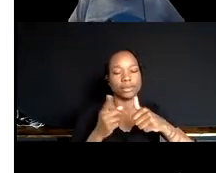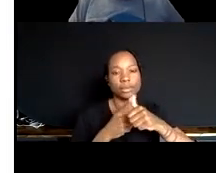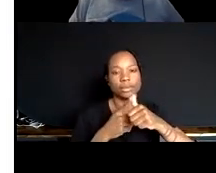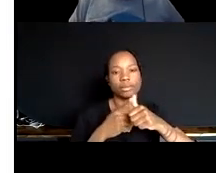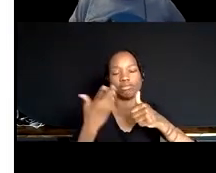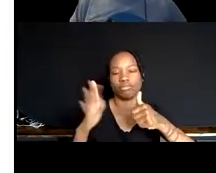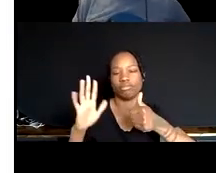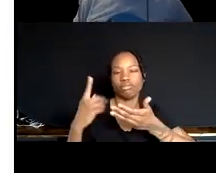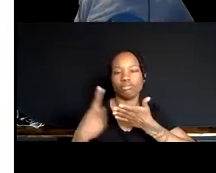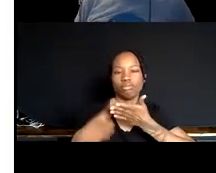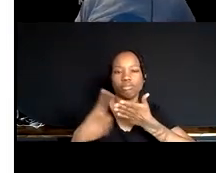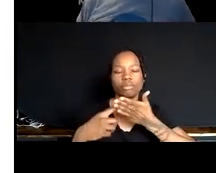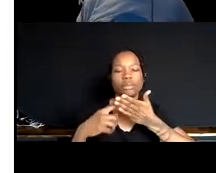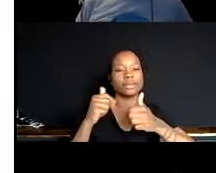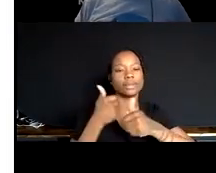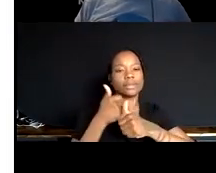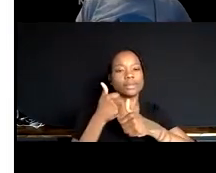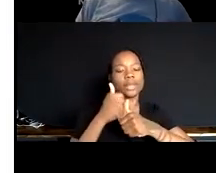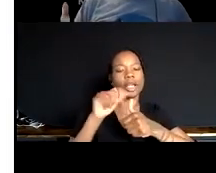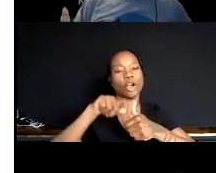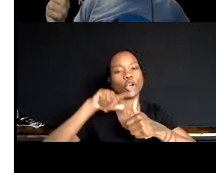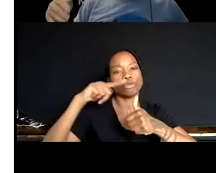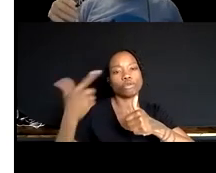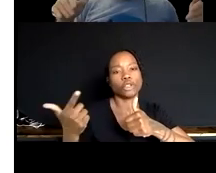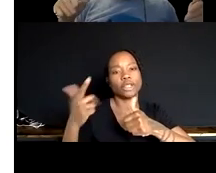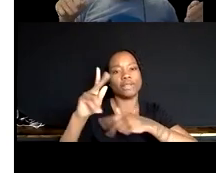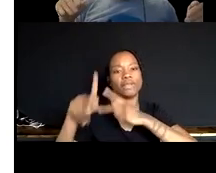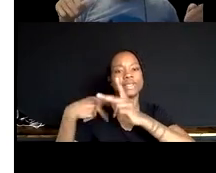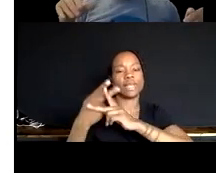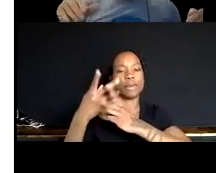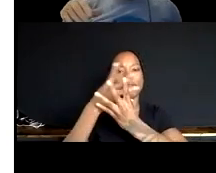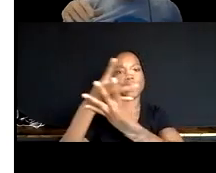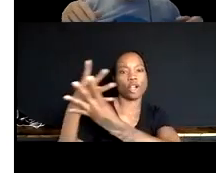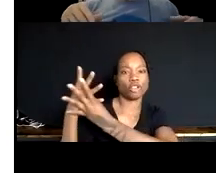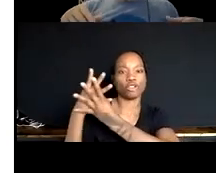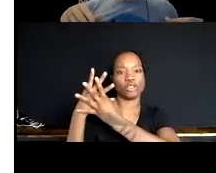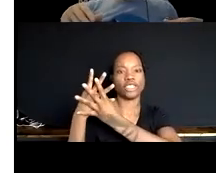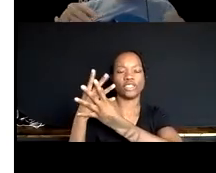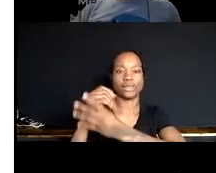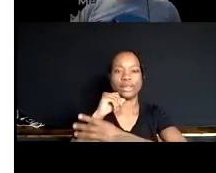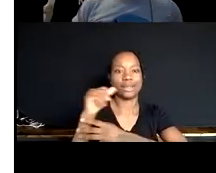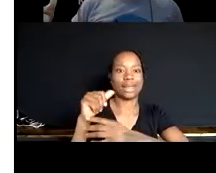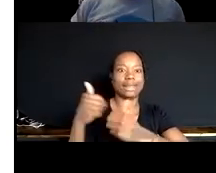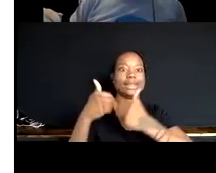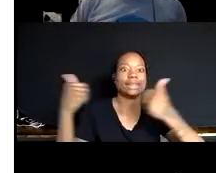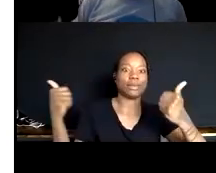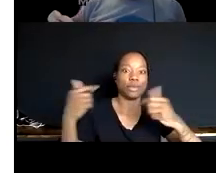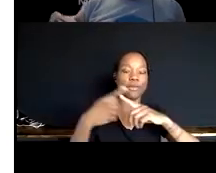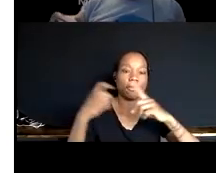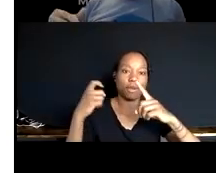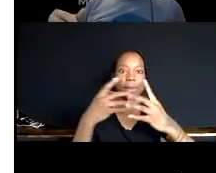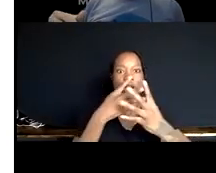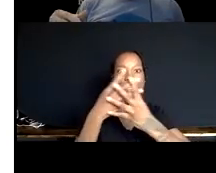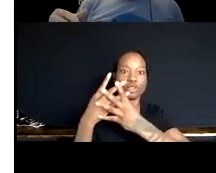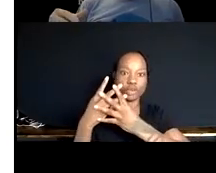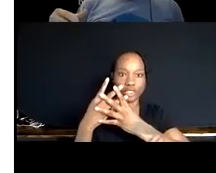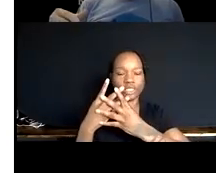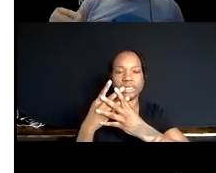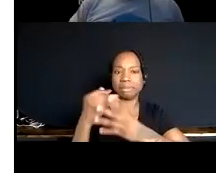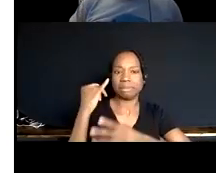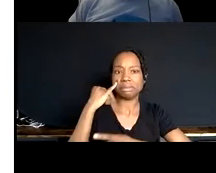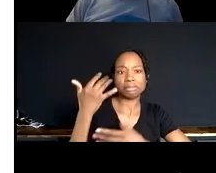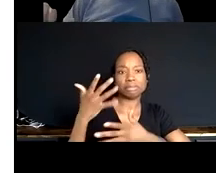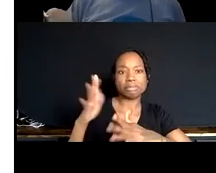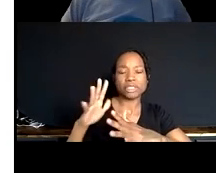es que ya he mencionado antes, es una manera alternativa de encarcelación dicen que supuestamente es mejor